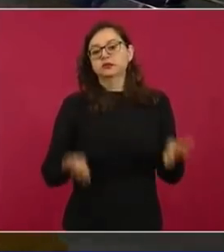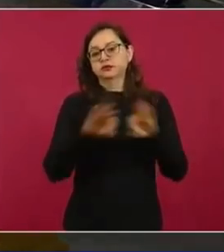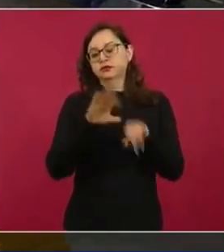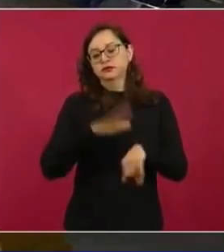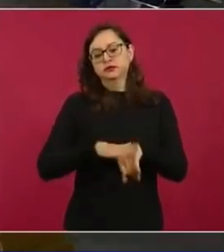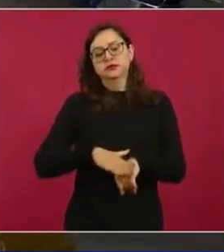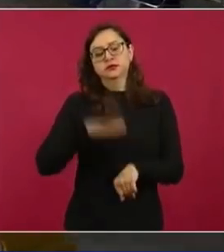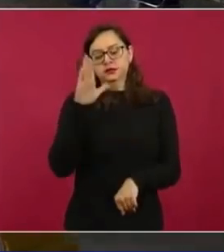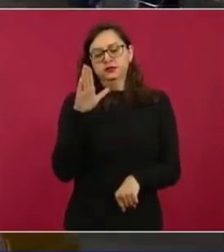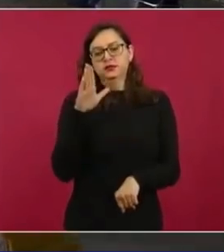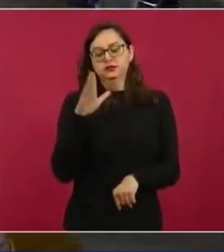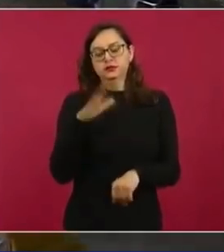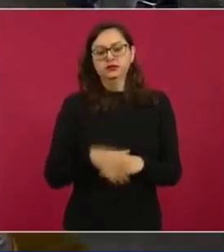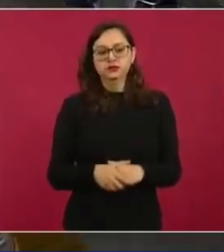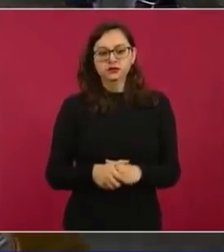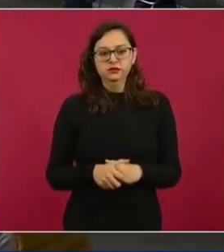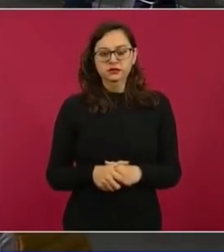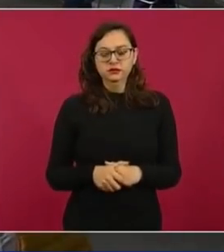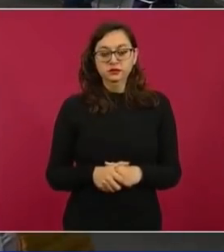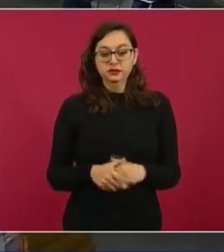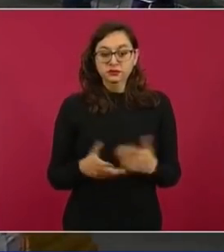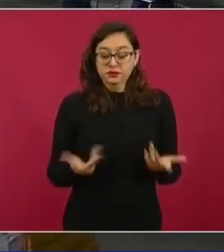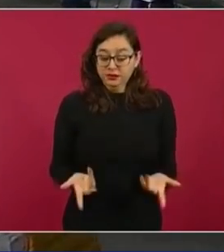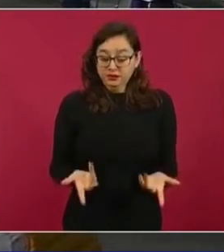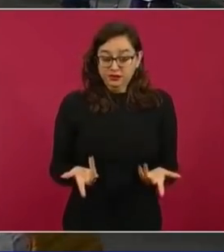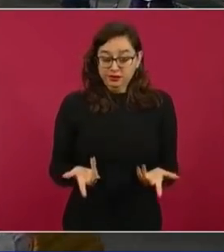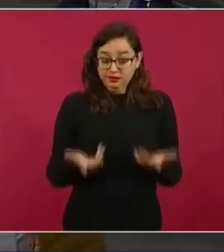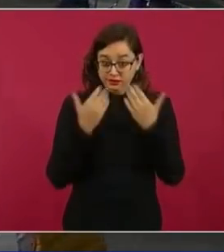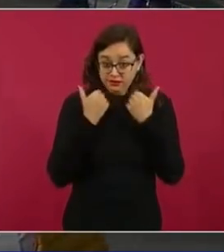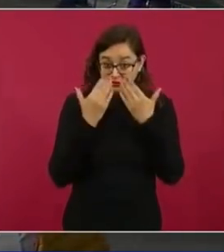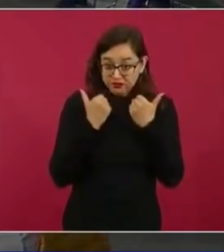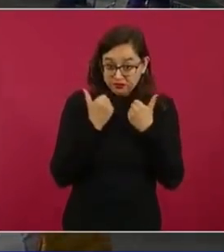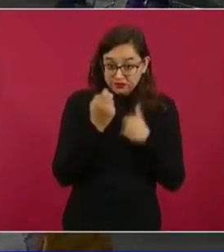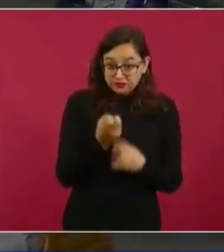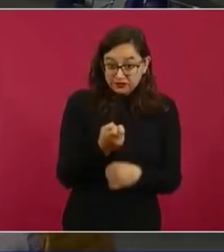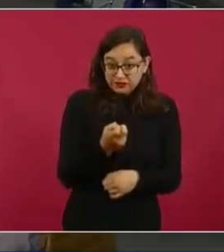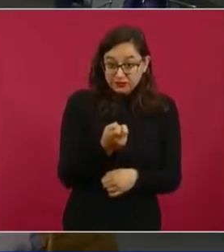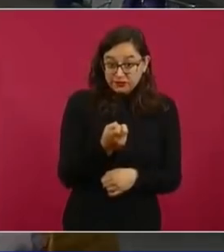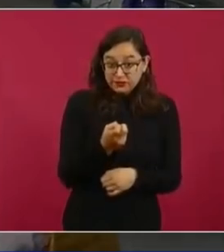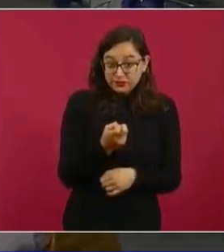eso es lo más importante. Si no hay esa visión,